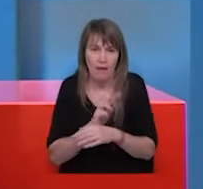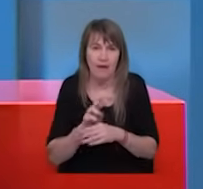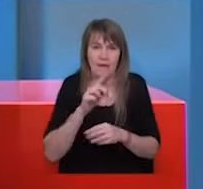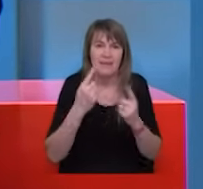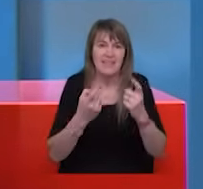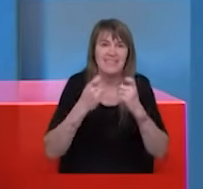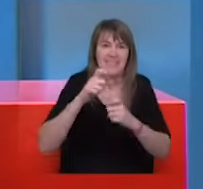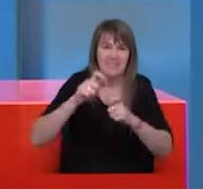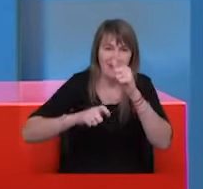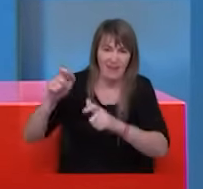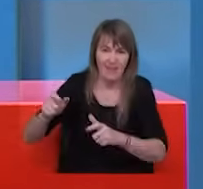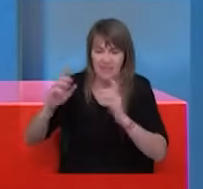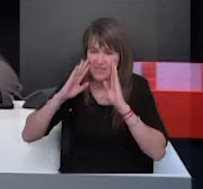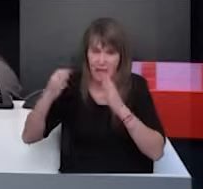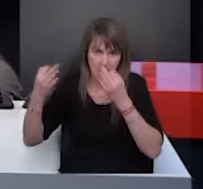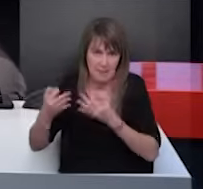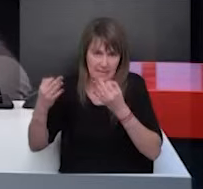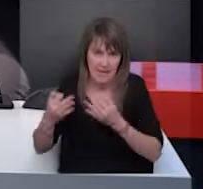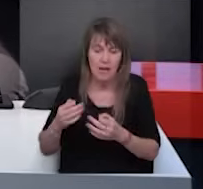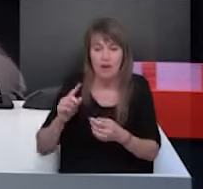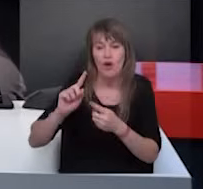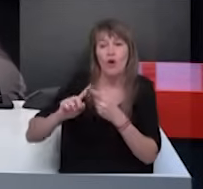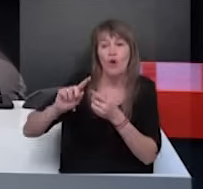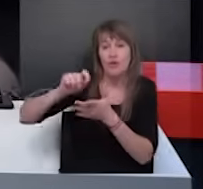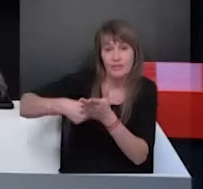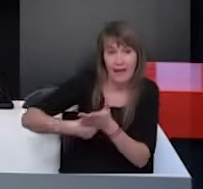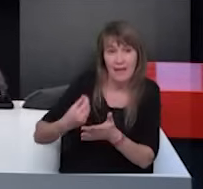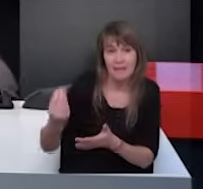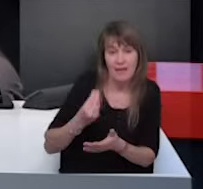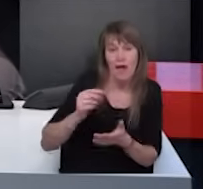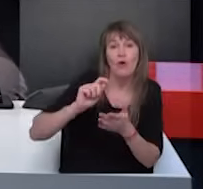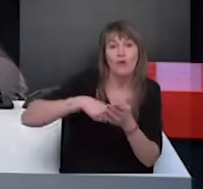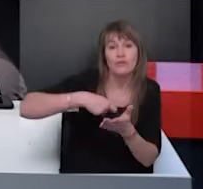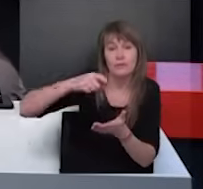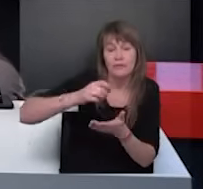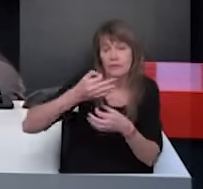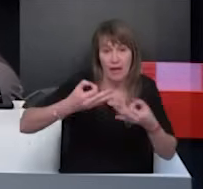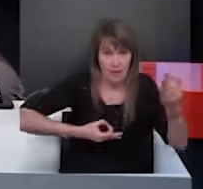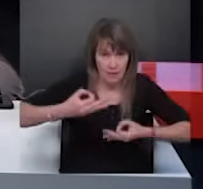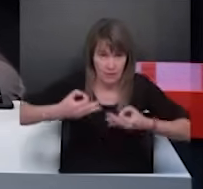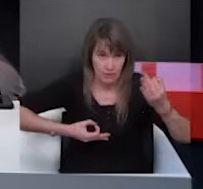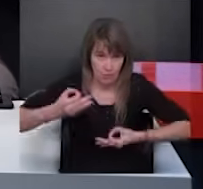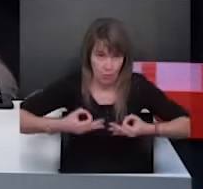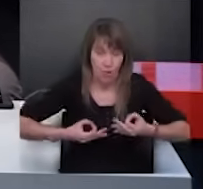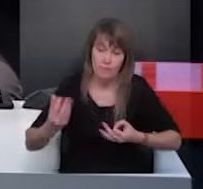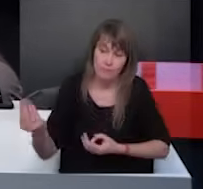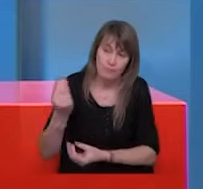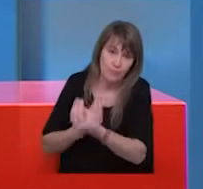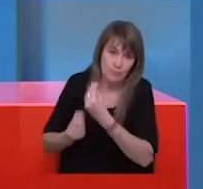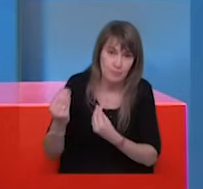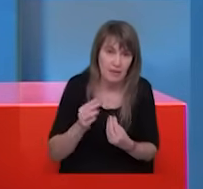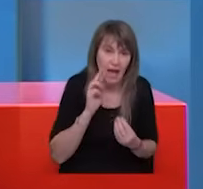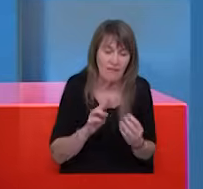Hay que crear una división contratar contadores especialistas no en que puedan abrir